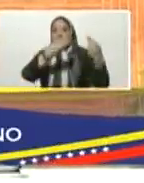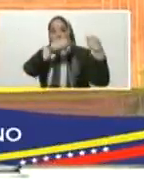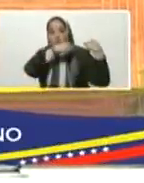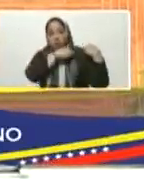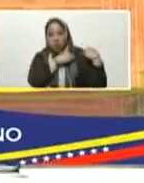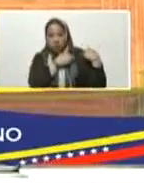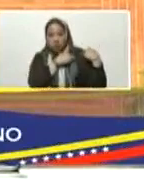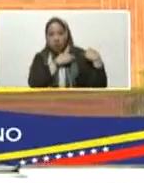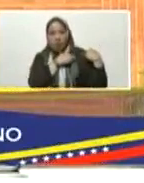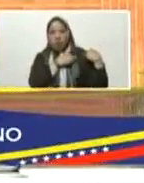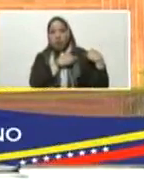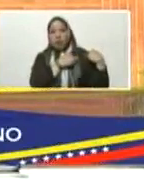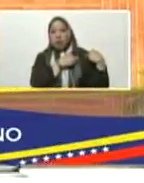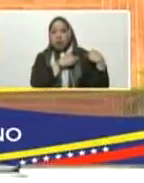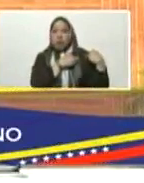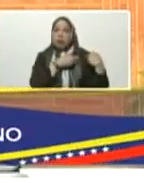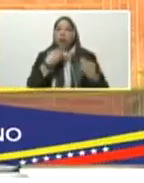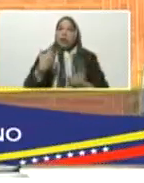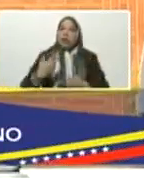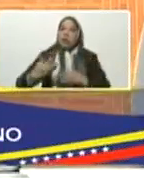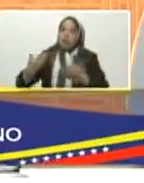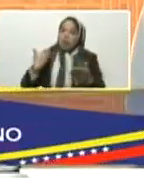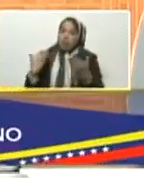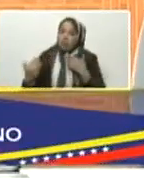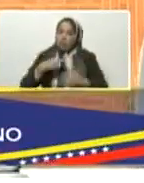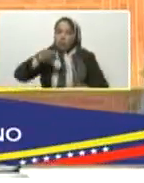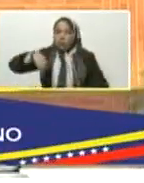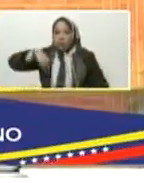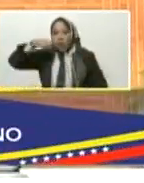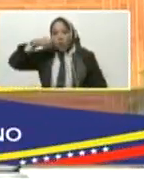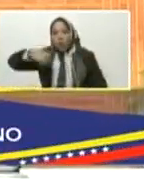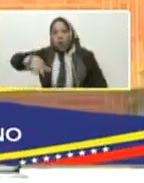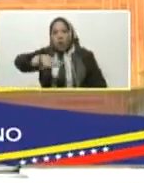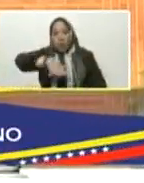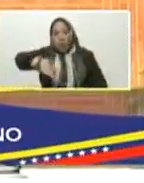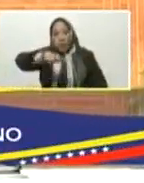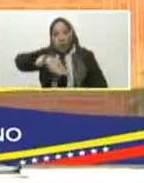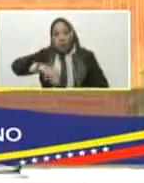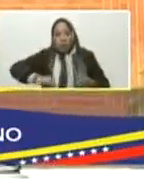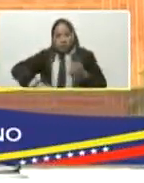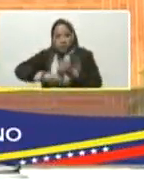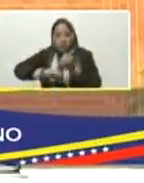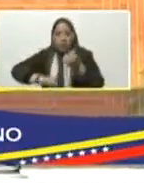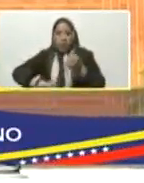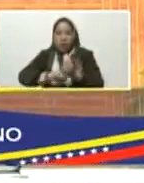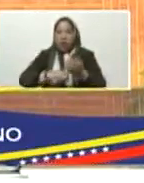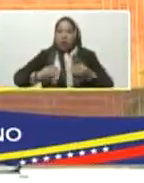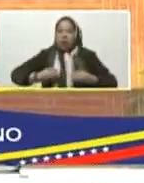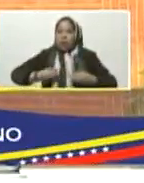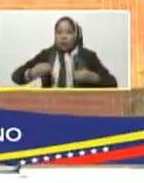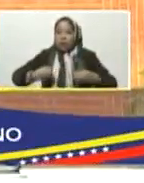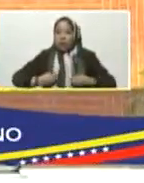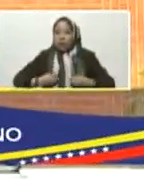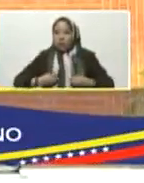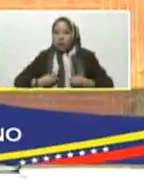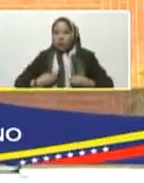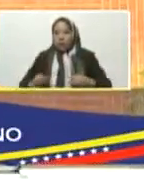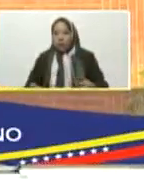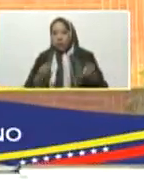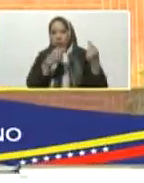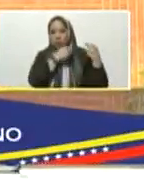responsabilidades para servicio de nuestro pueblo. Este hombre que se vino como